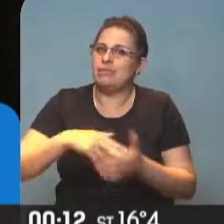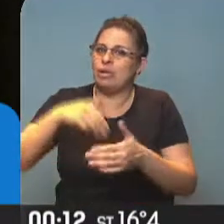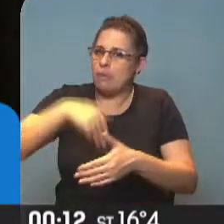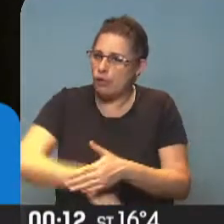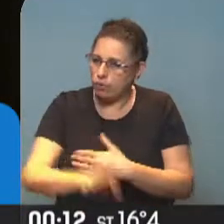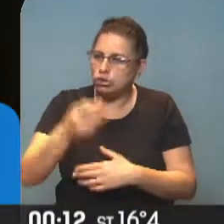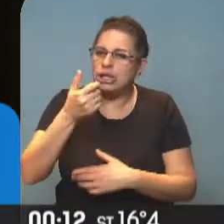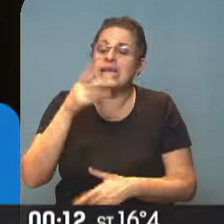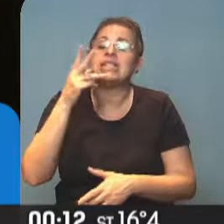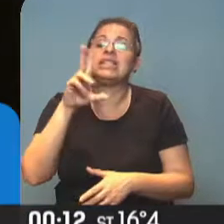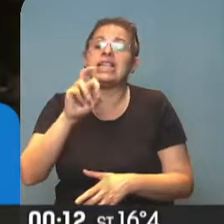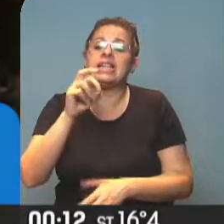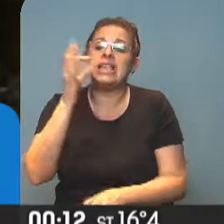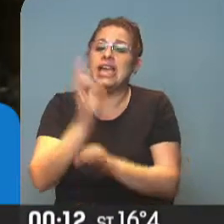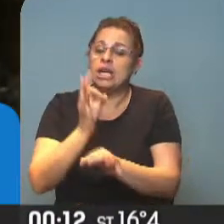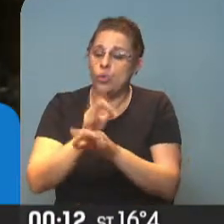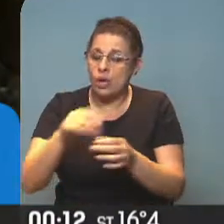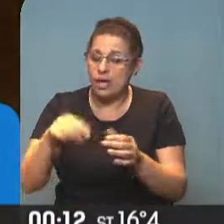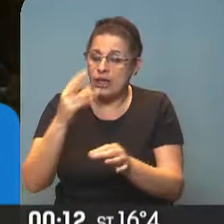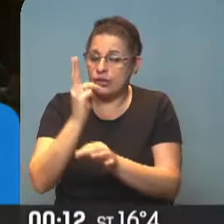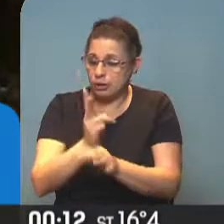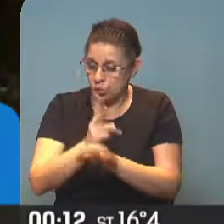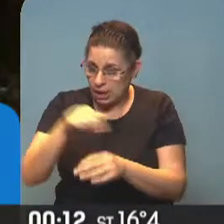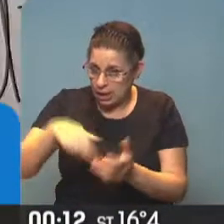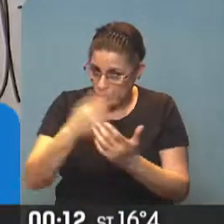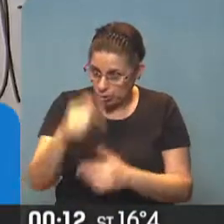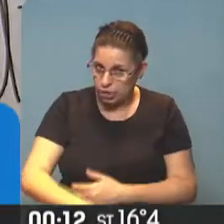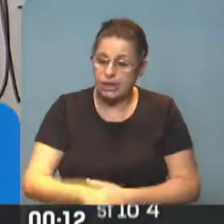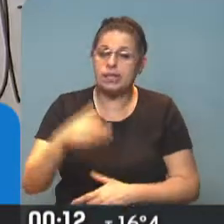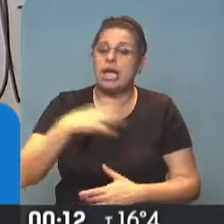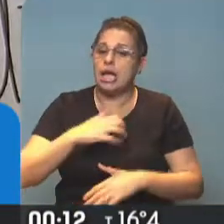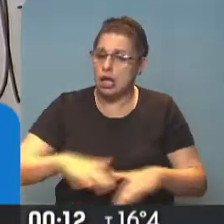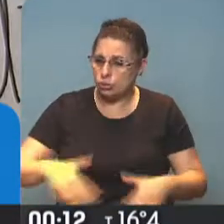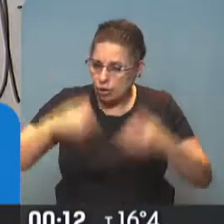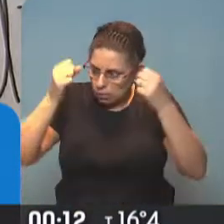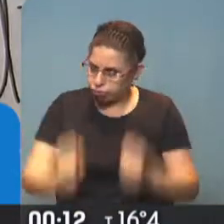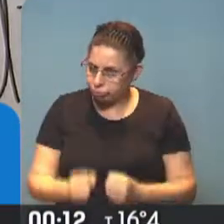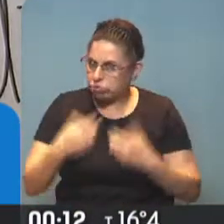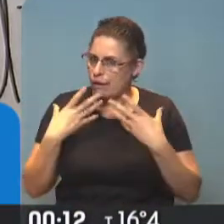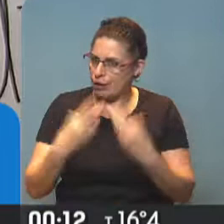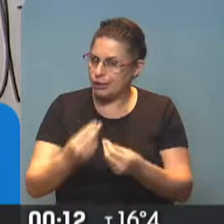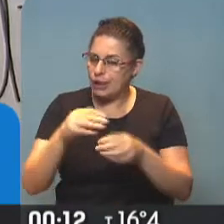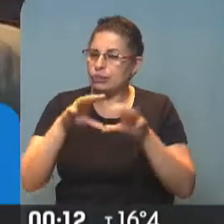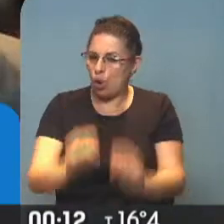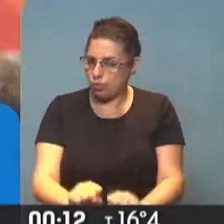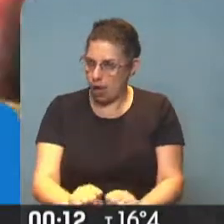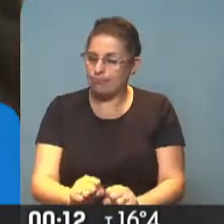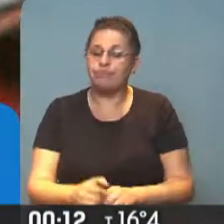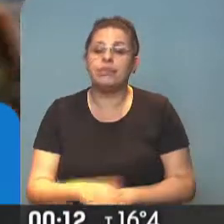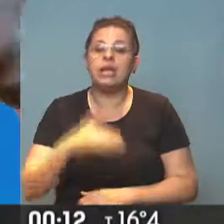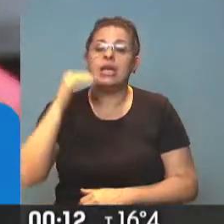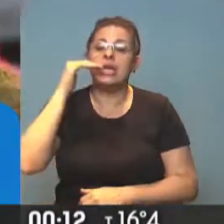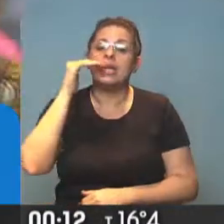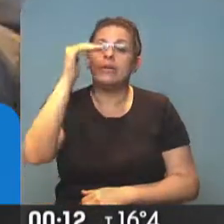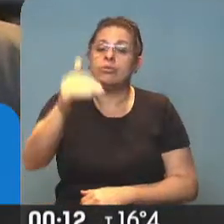30 colegios de la ciudad de Buenos Aires. Fieles a su postura, los estudiantes defienden la toma a capa y espada. La escuela del futuro lo